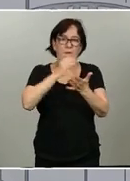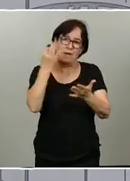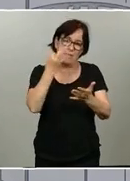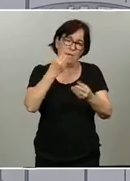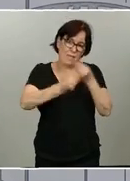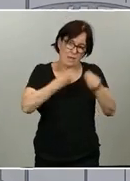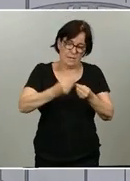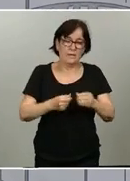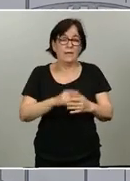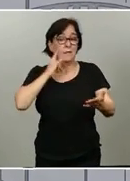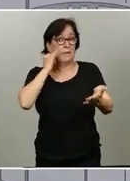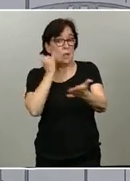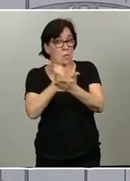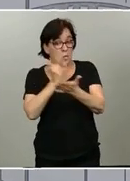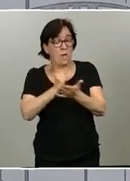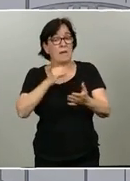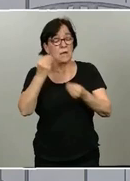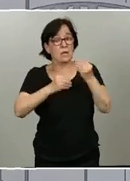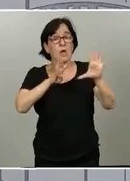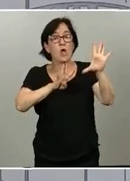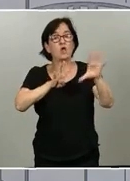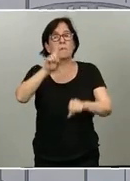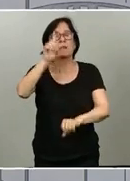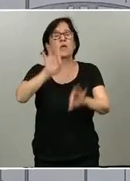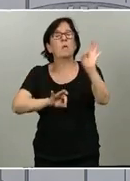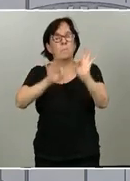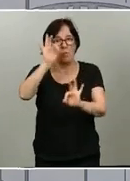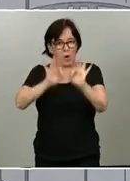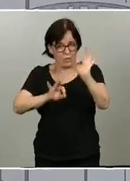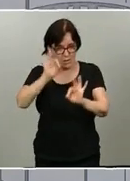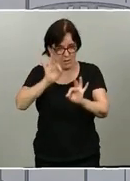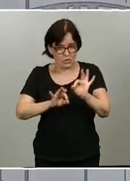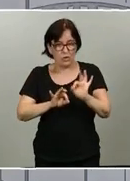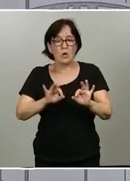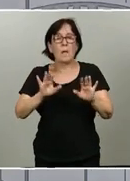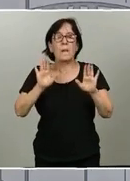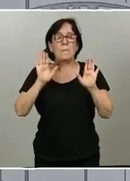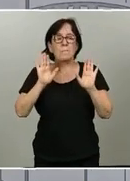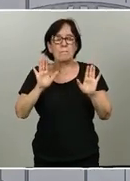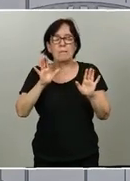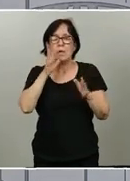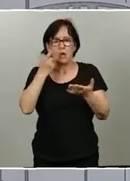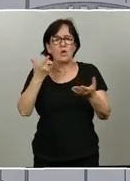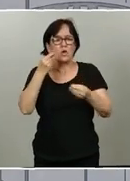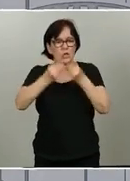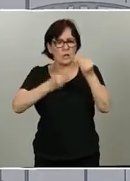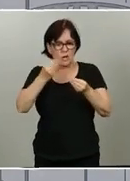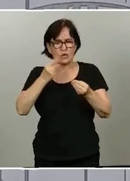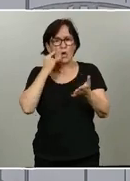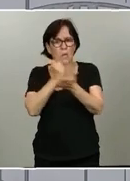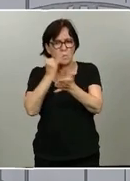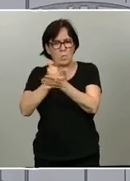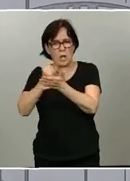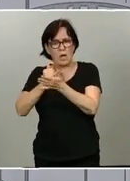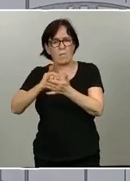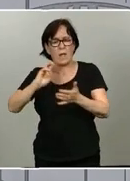diagnóstica al 91% de ellos pero se han hecho muchas más pruebas diagnósticas a muchas otras personas